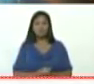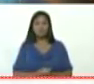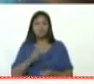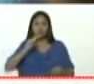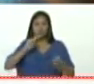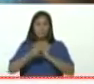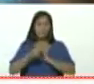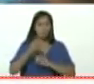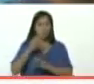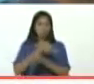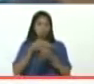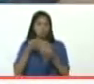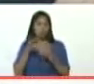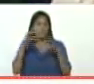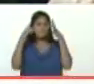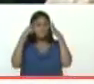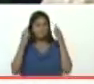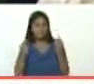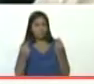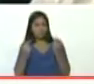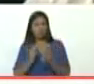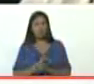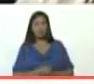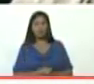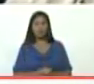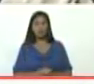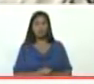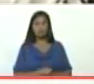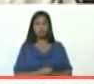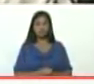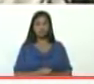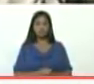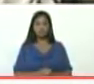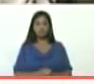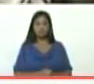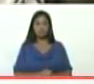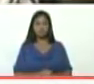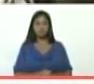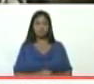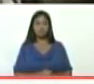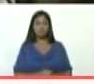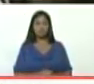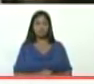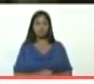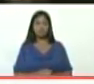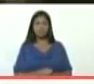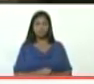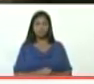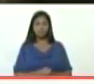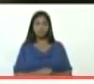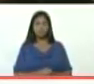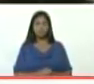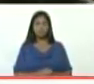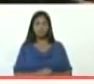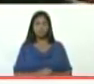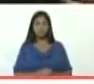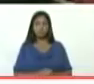Convirtámonos en especialistas. Se ha dado una muda